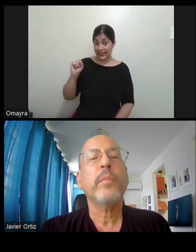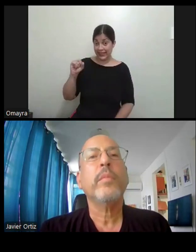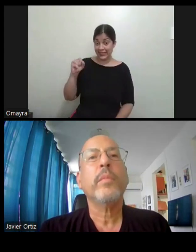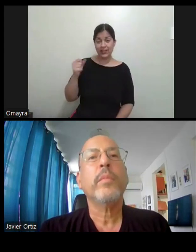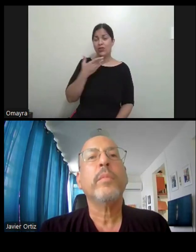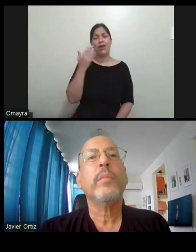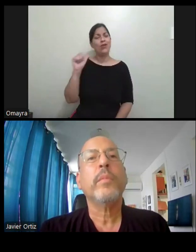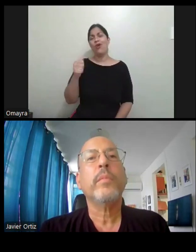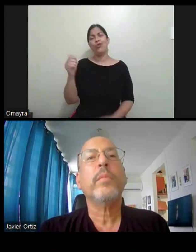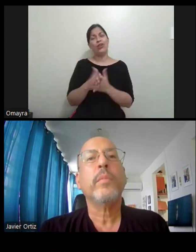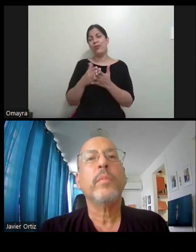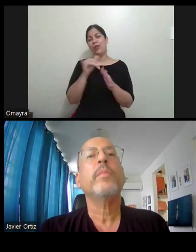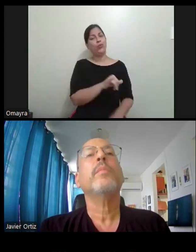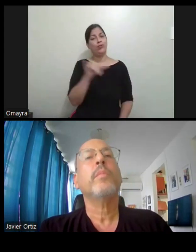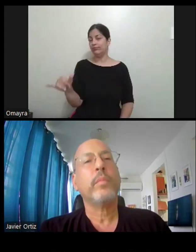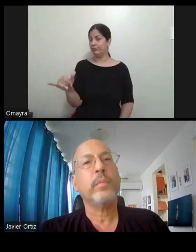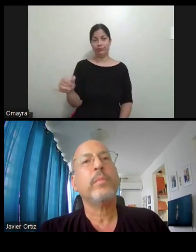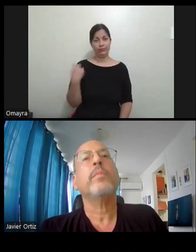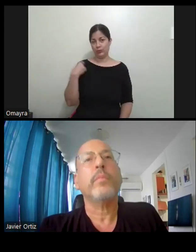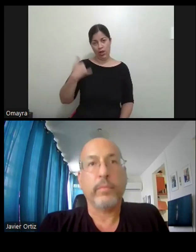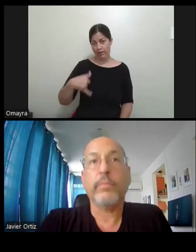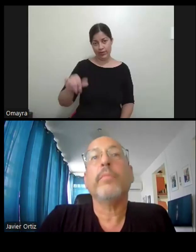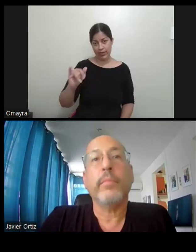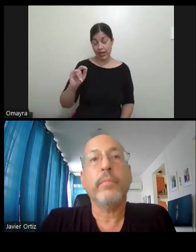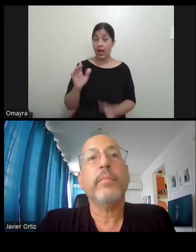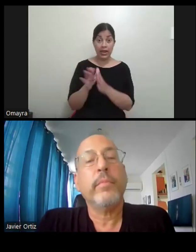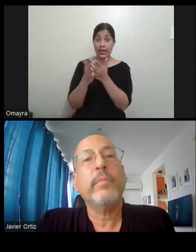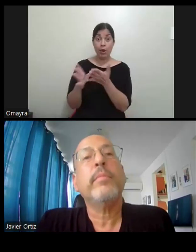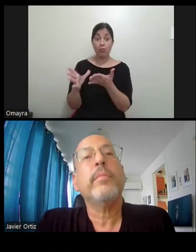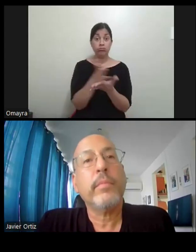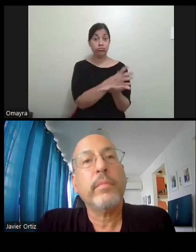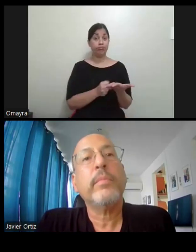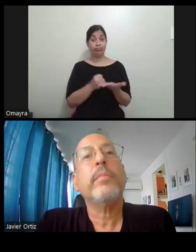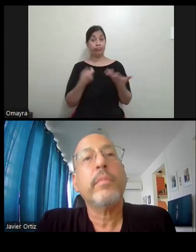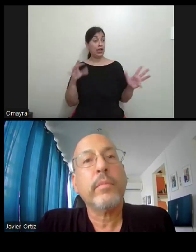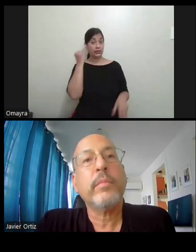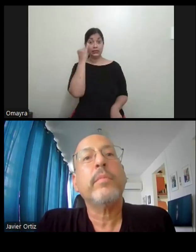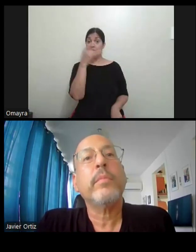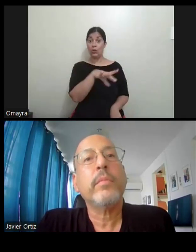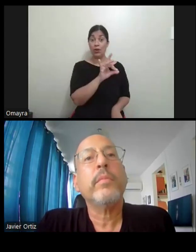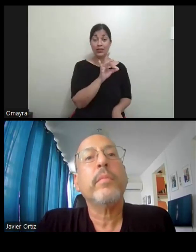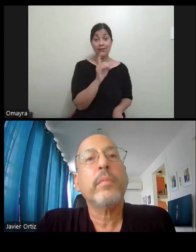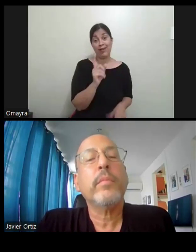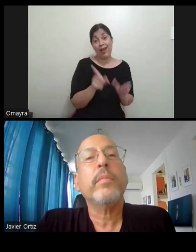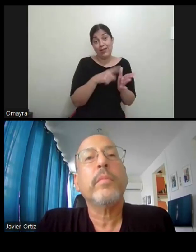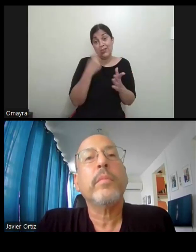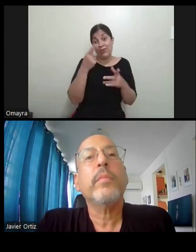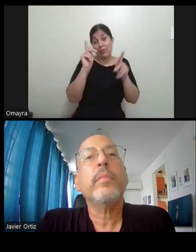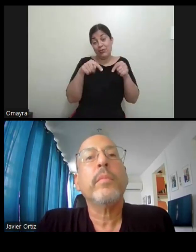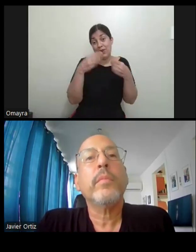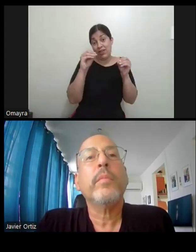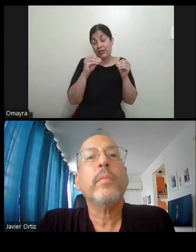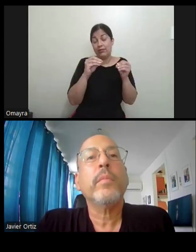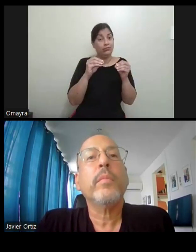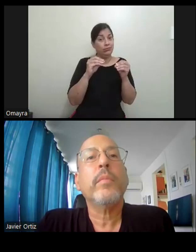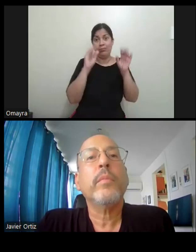libro similar, no lo ha habido todavía. De hecho, el libro se agotó. Si alguien lo encuentra, a veces alguien lo vende, es un